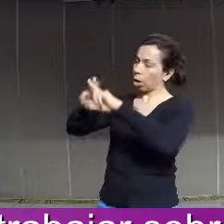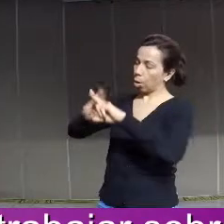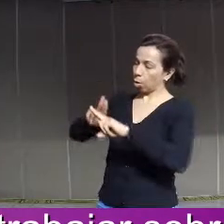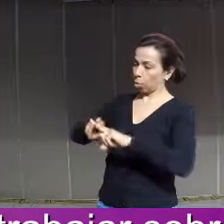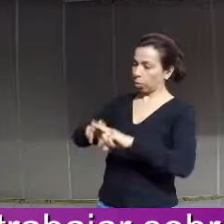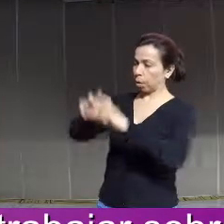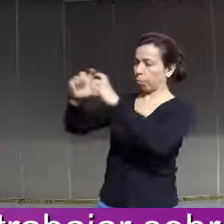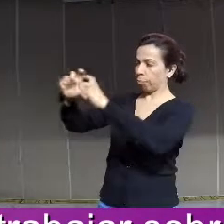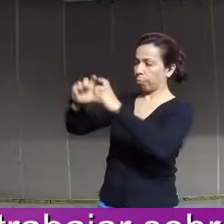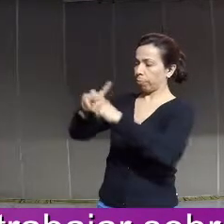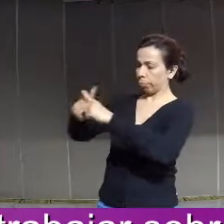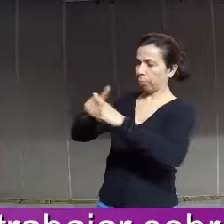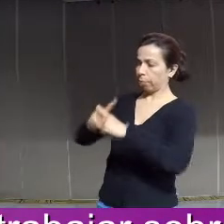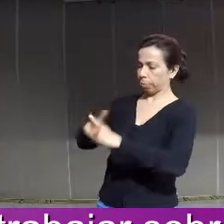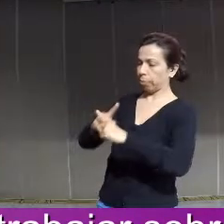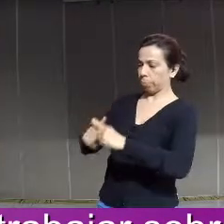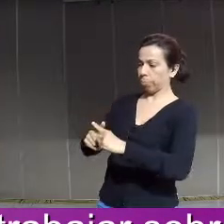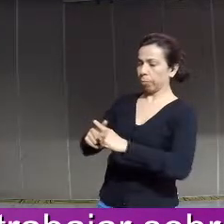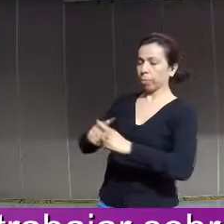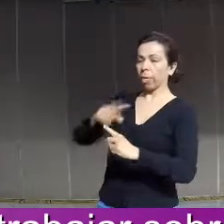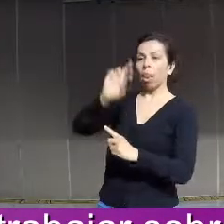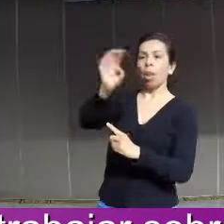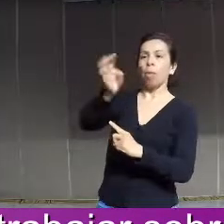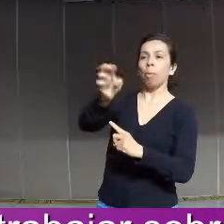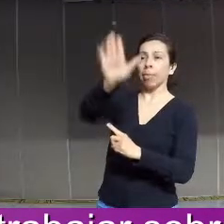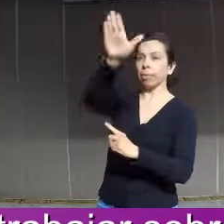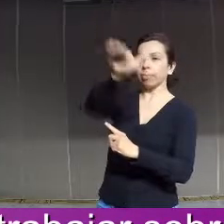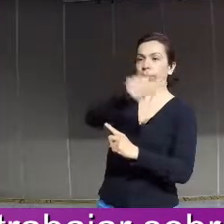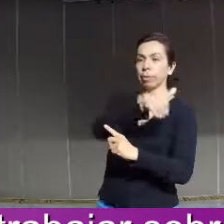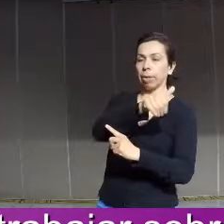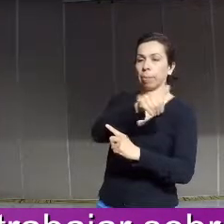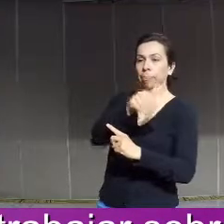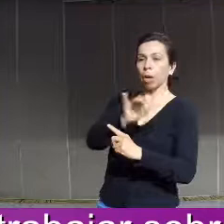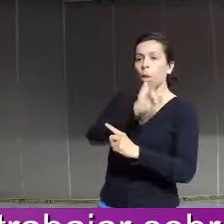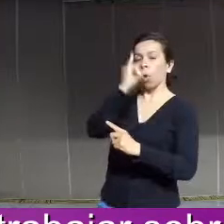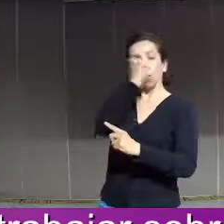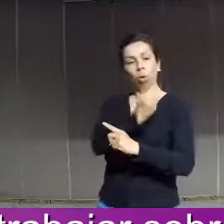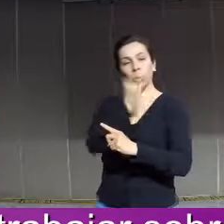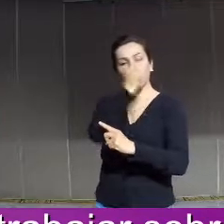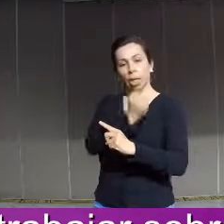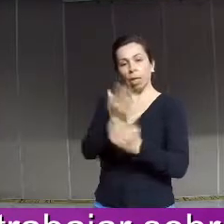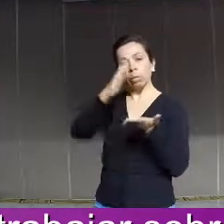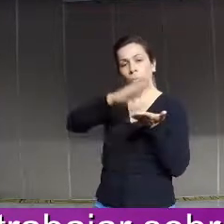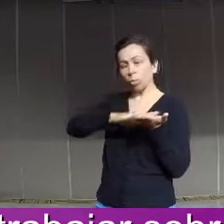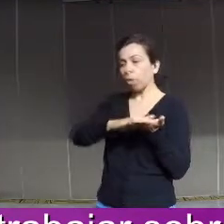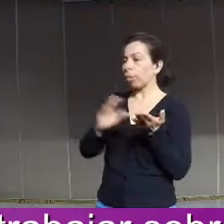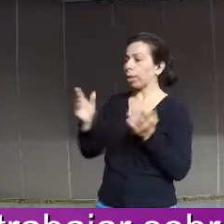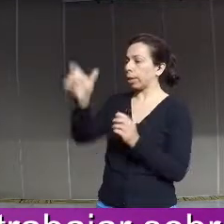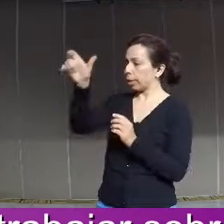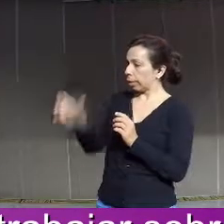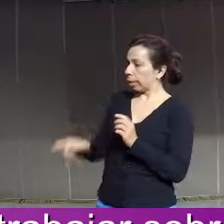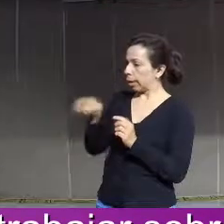videodeglución, poder citar a los papás y muchas veces explicarle cuál es el riesgo de que ese niño sea alimentado por vía